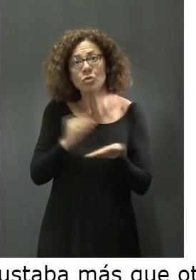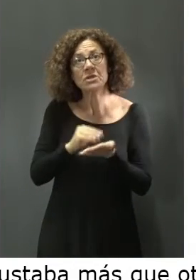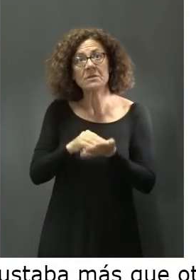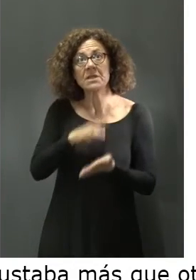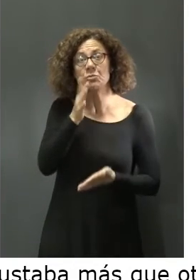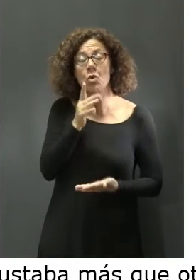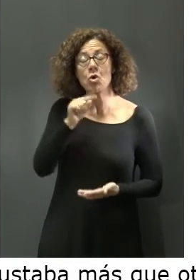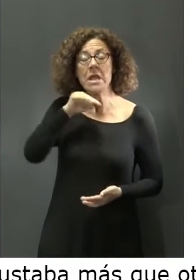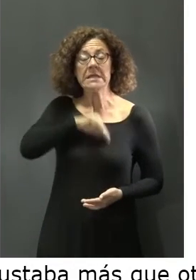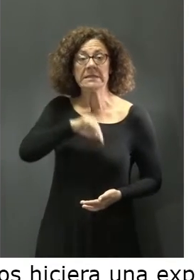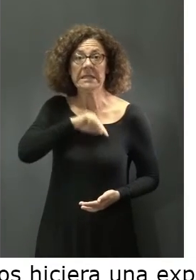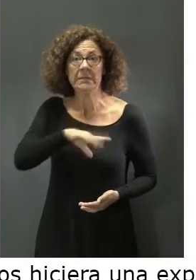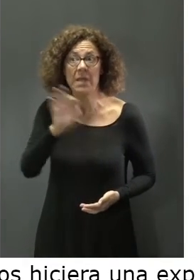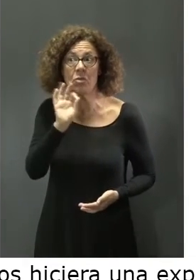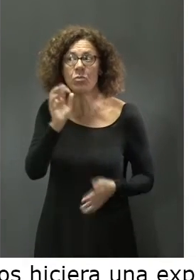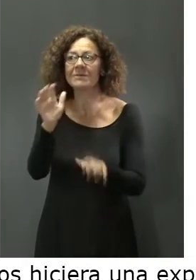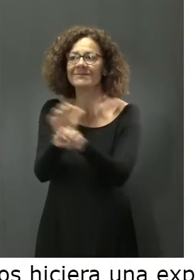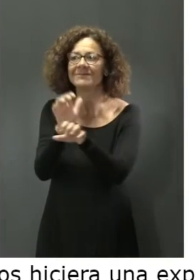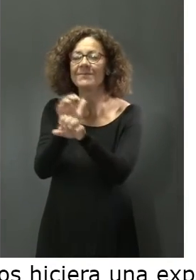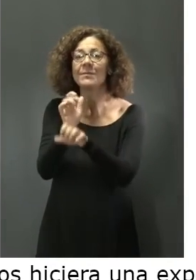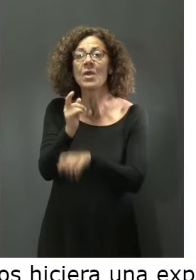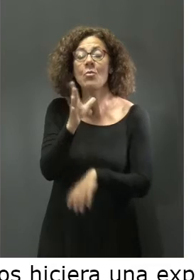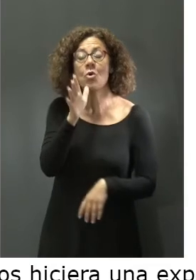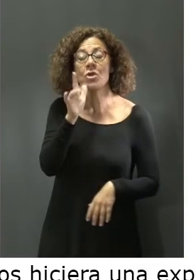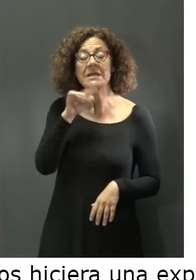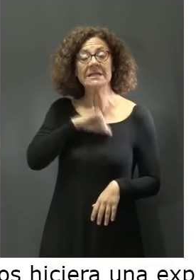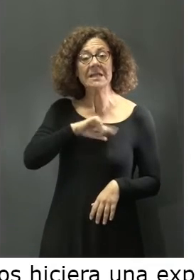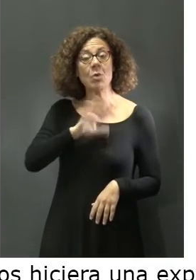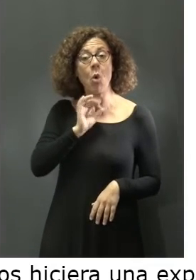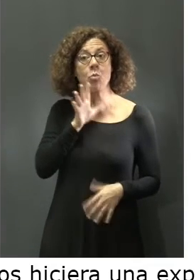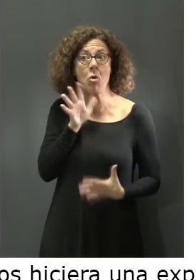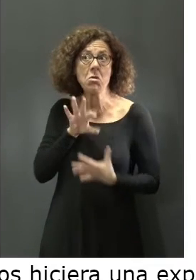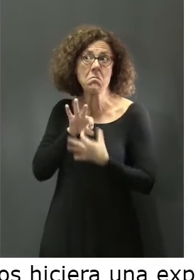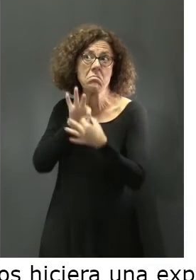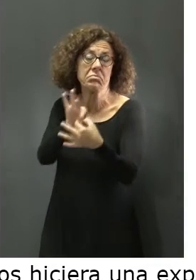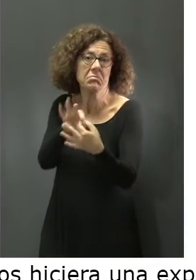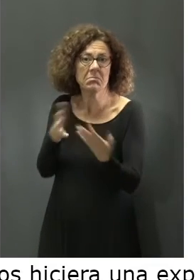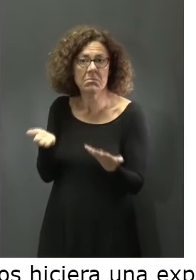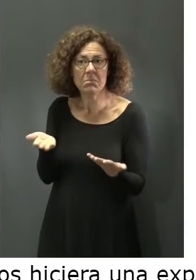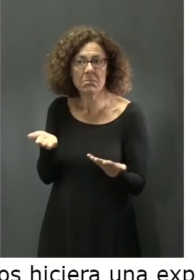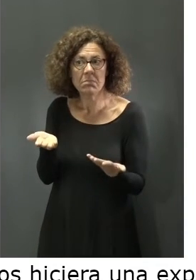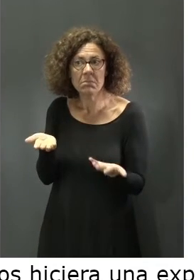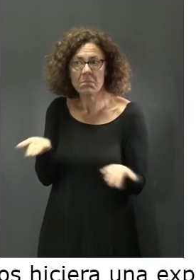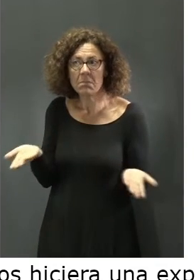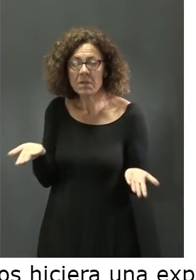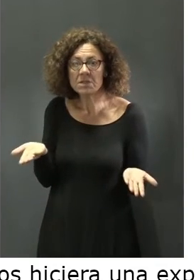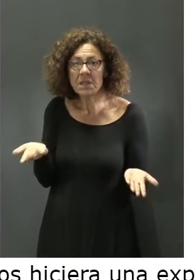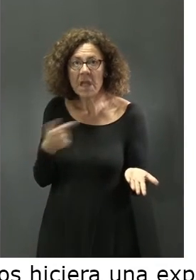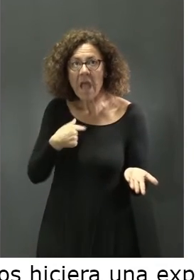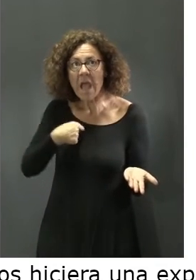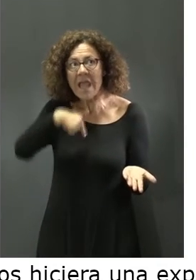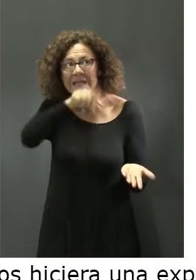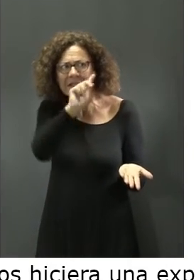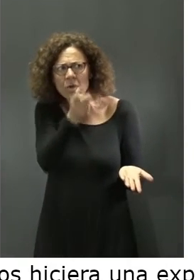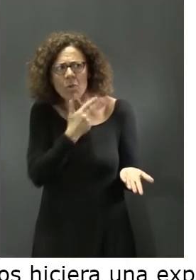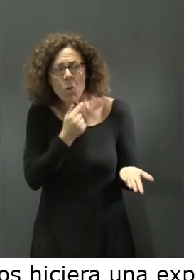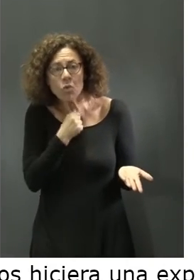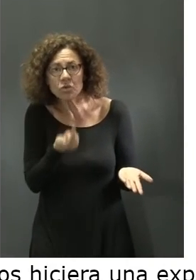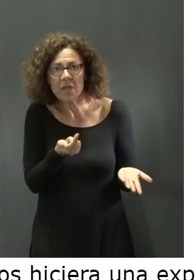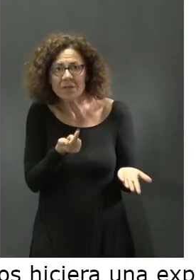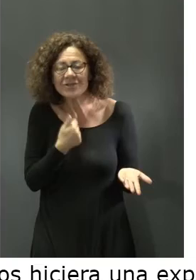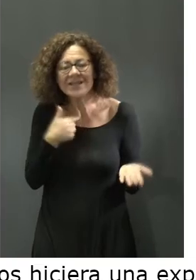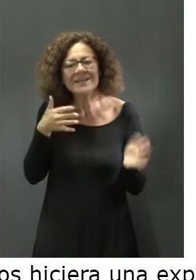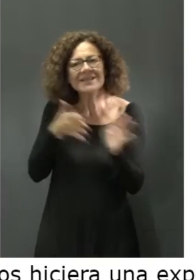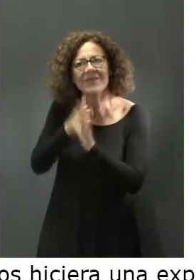de afinidades, ¿no? Entonces, sí, lo que sí que me decían claramente, no quiero ni verlo. Es decir, sí estaba expresando